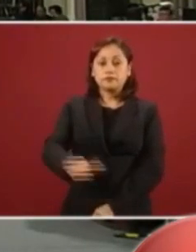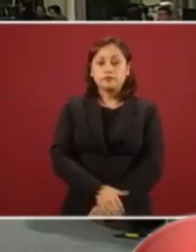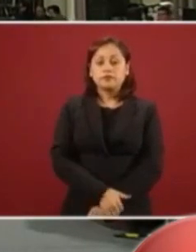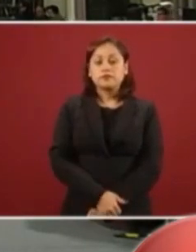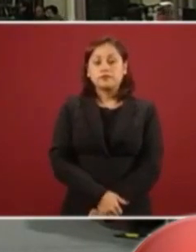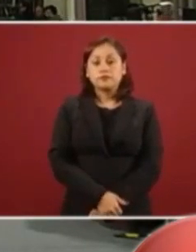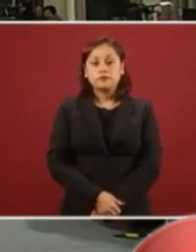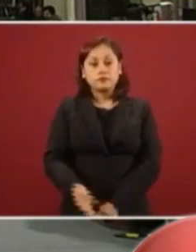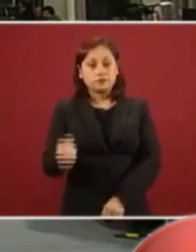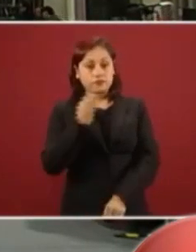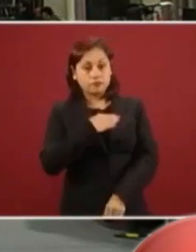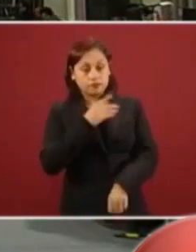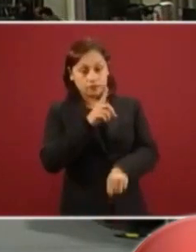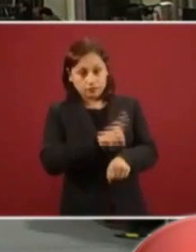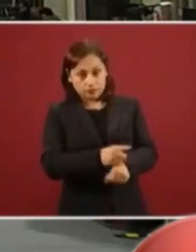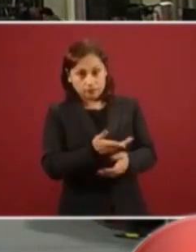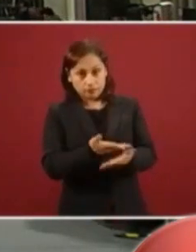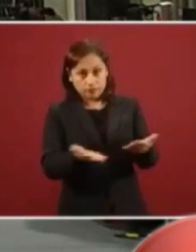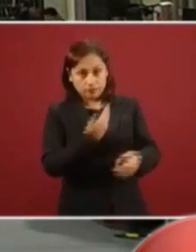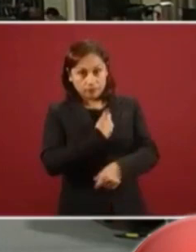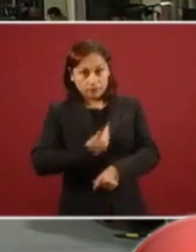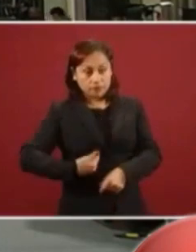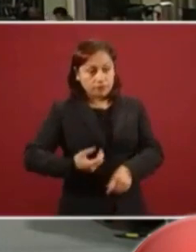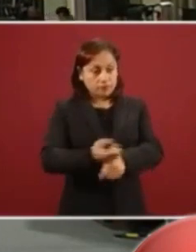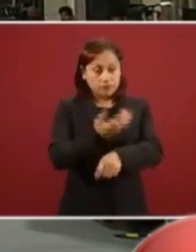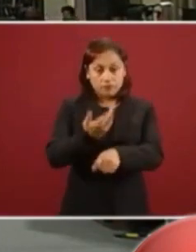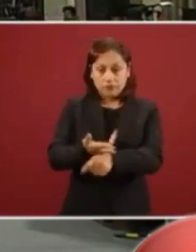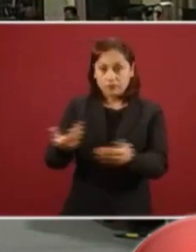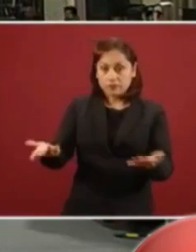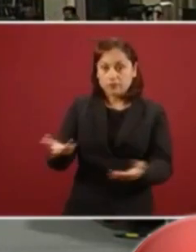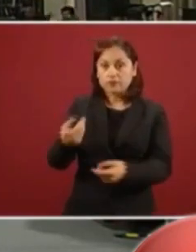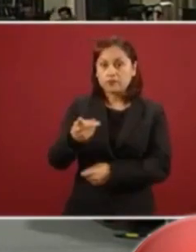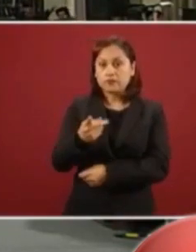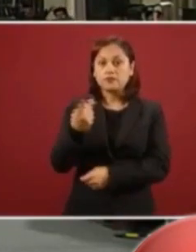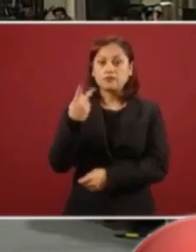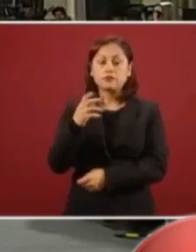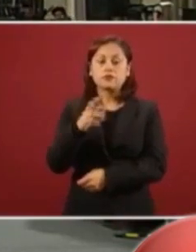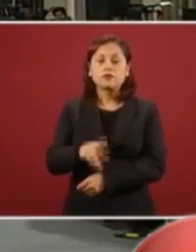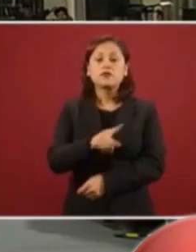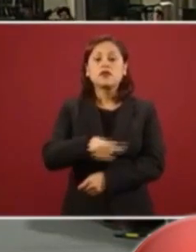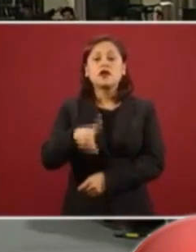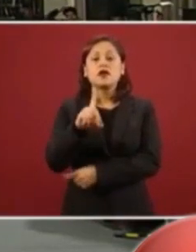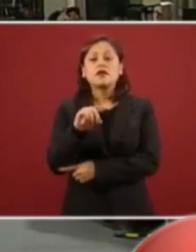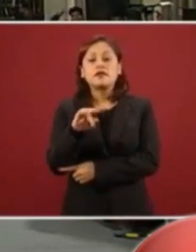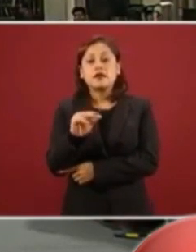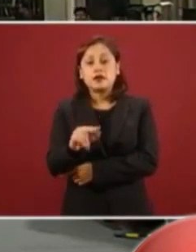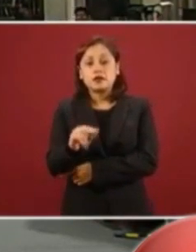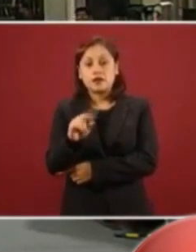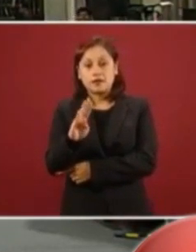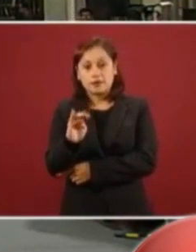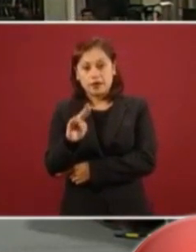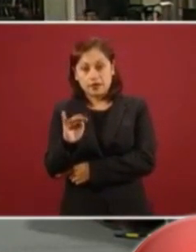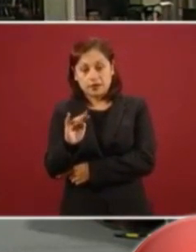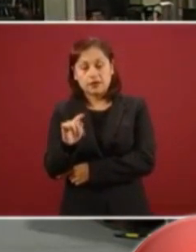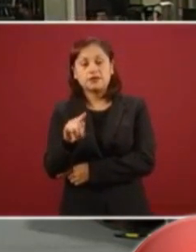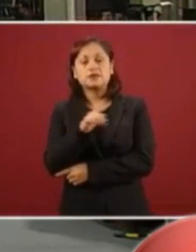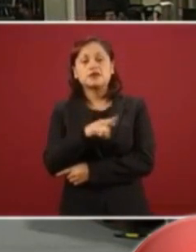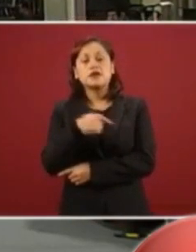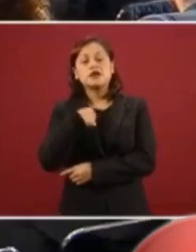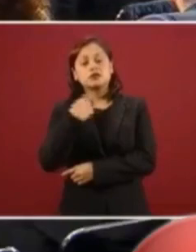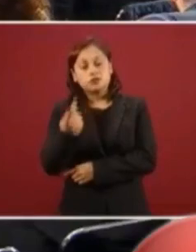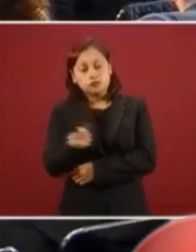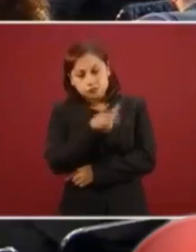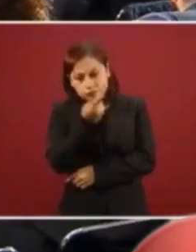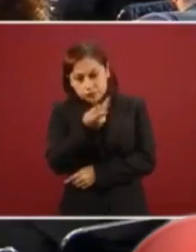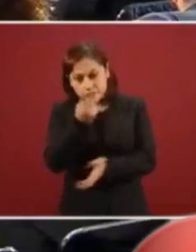buenos días presidentes secretarios procurador diana benita este diario 24 horas insistir un poco con el tema del